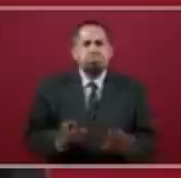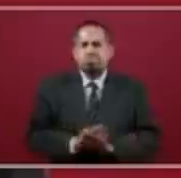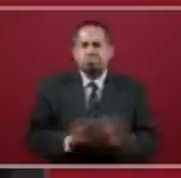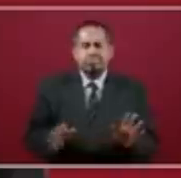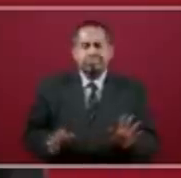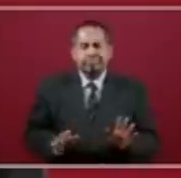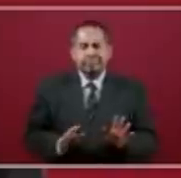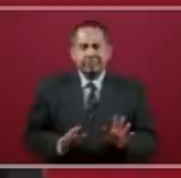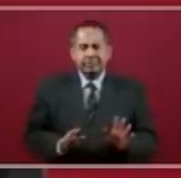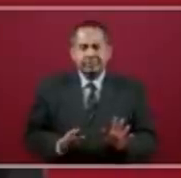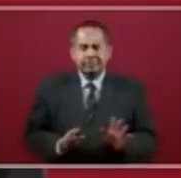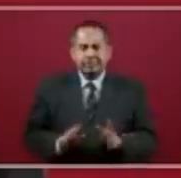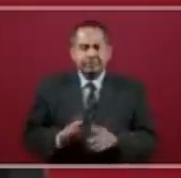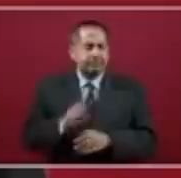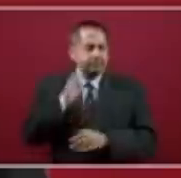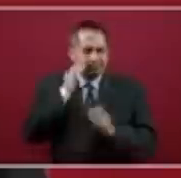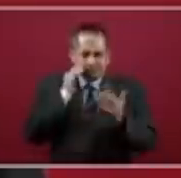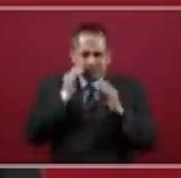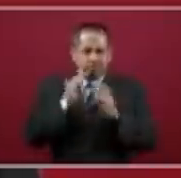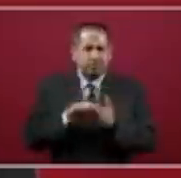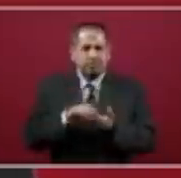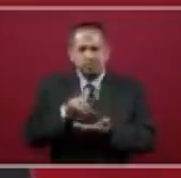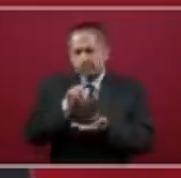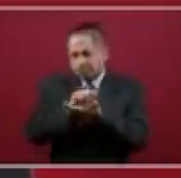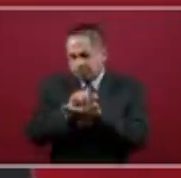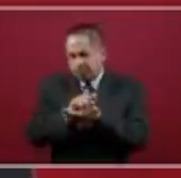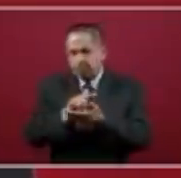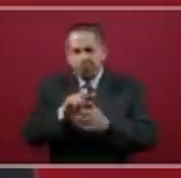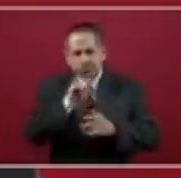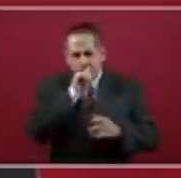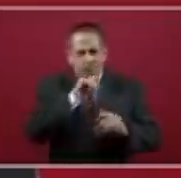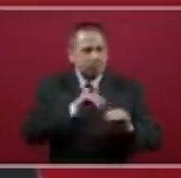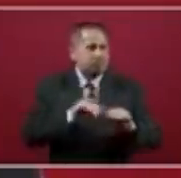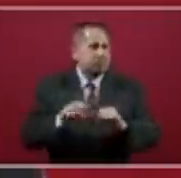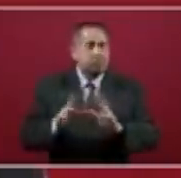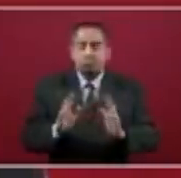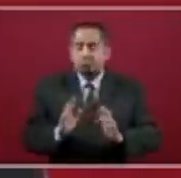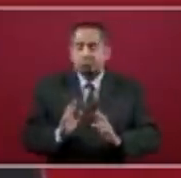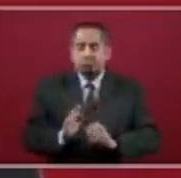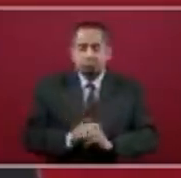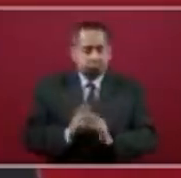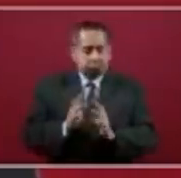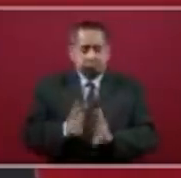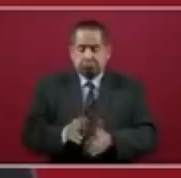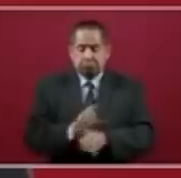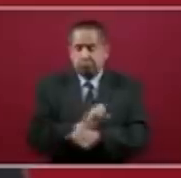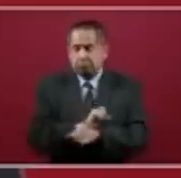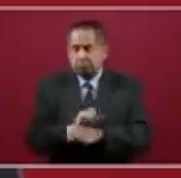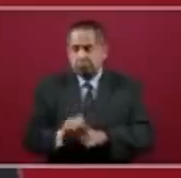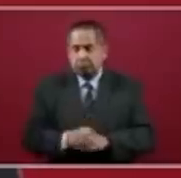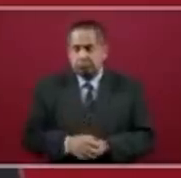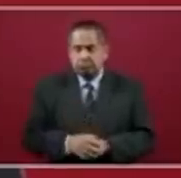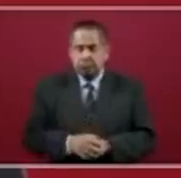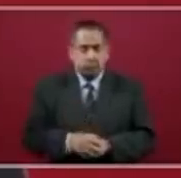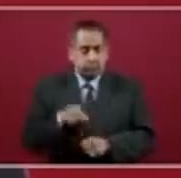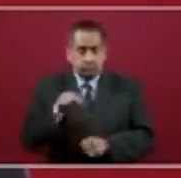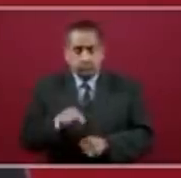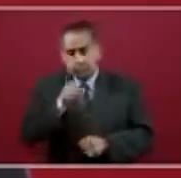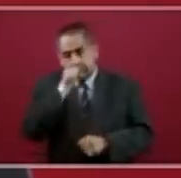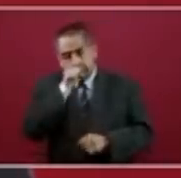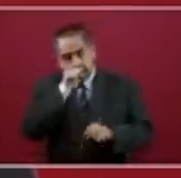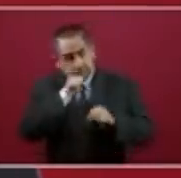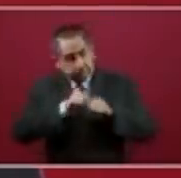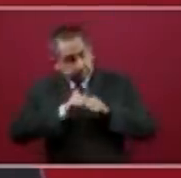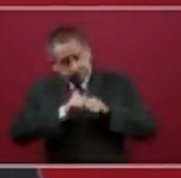en cuenta de Face, de Twitter, y es importante el alcance que se